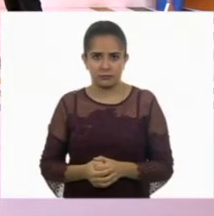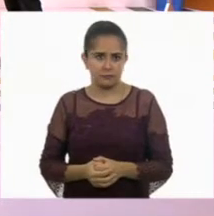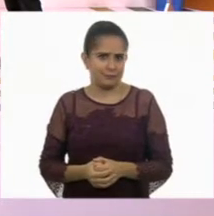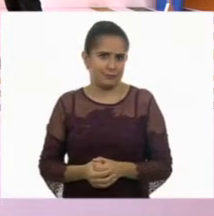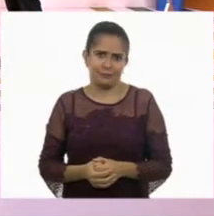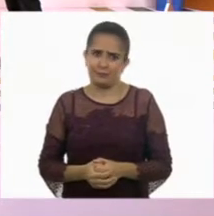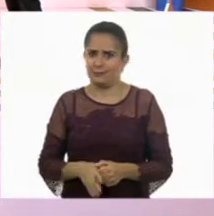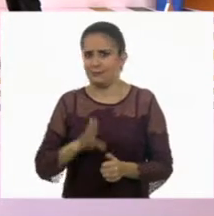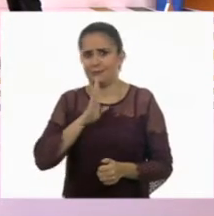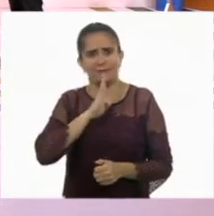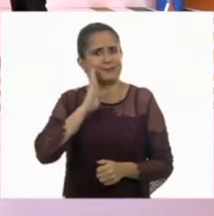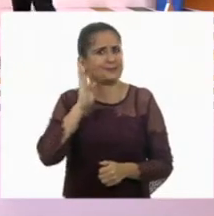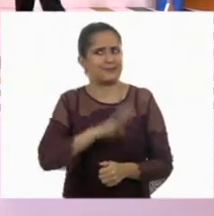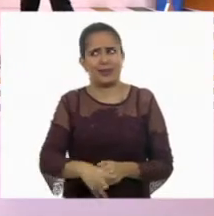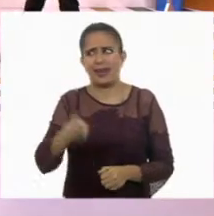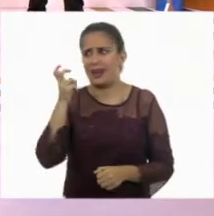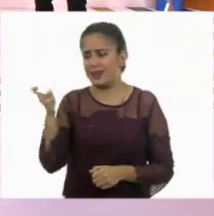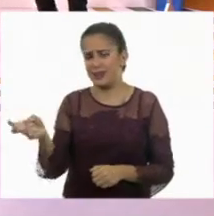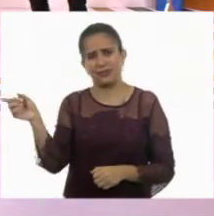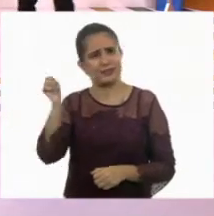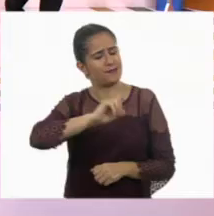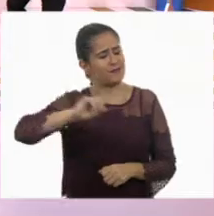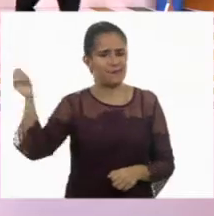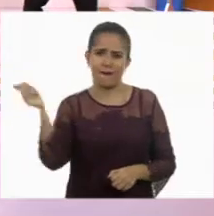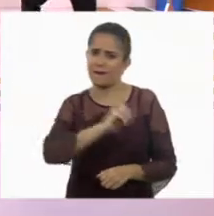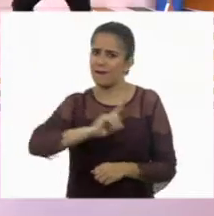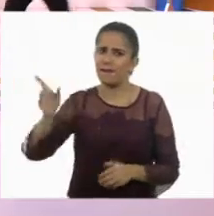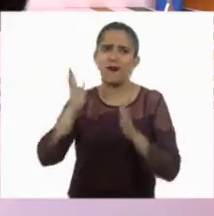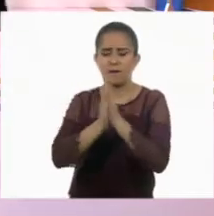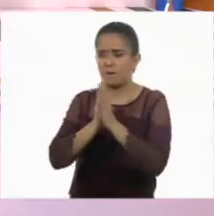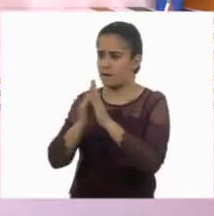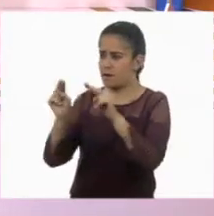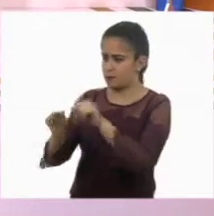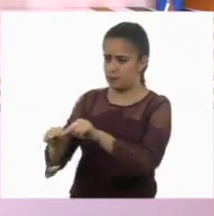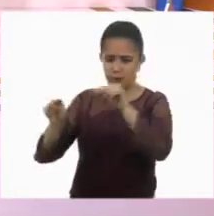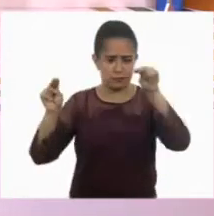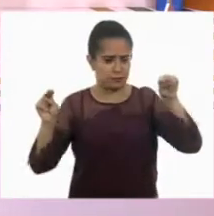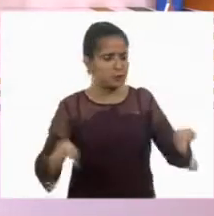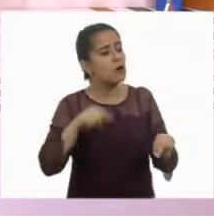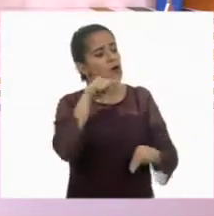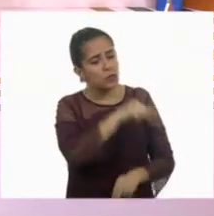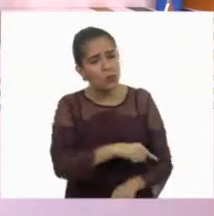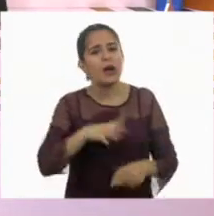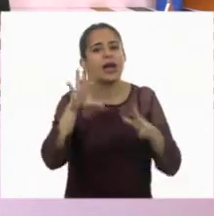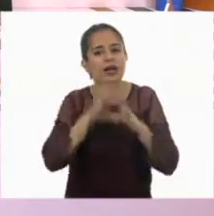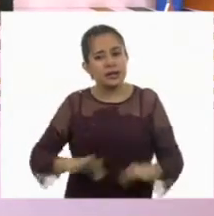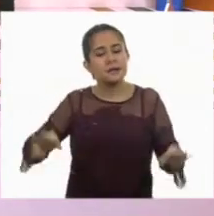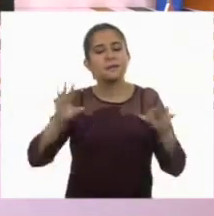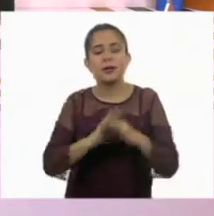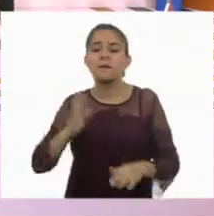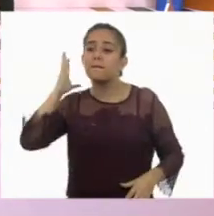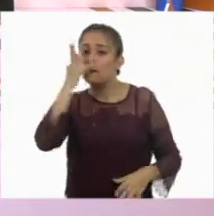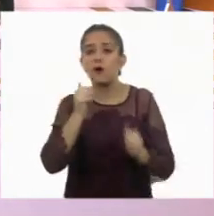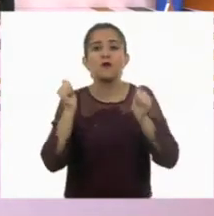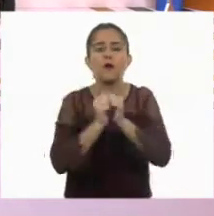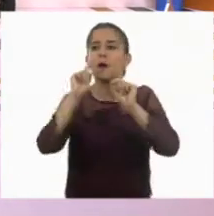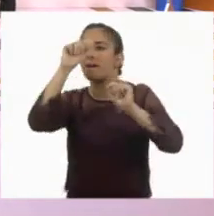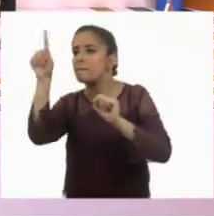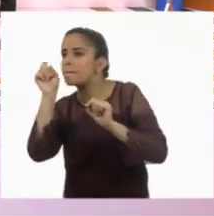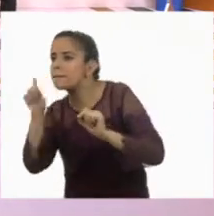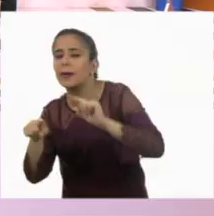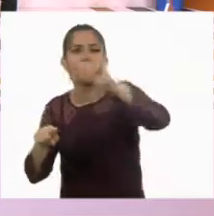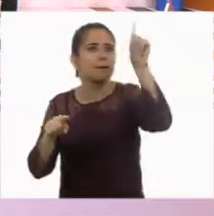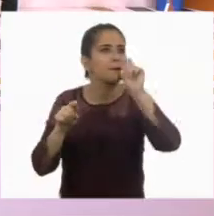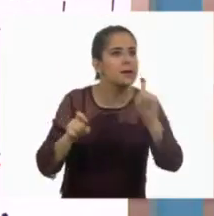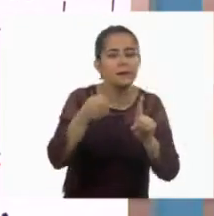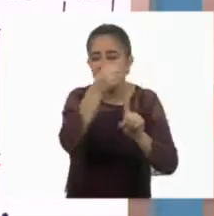No. Mejor sí, mejor. A ver, ponte de aquel lado por la sana distancia para que lo digas más bonito. Ahora con los signos. Con los